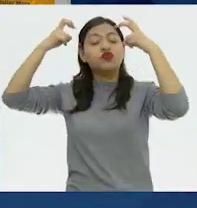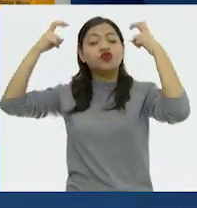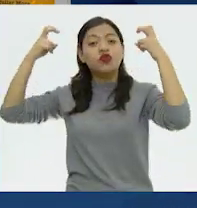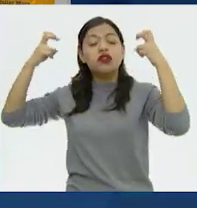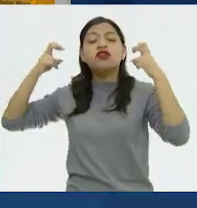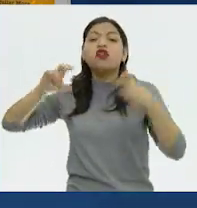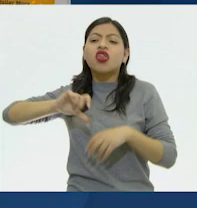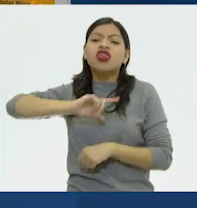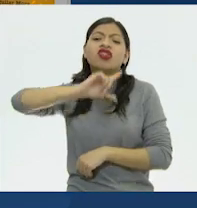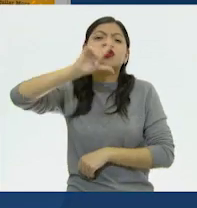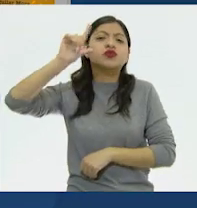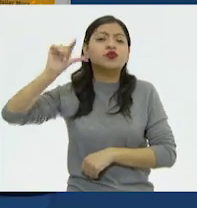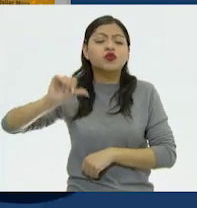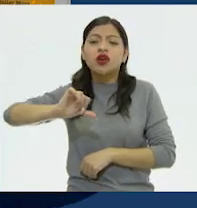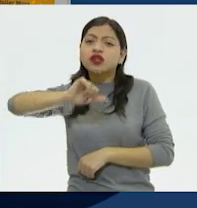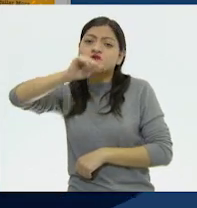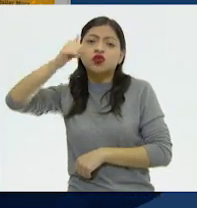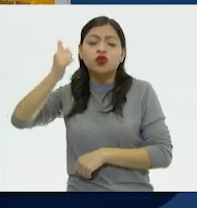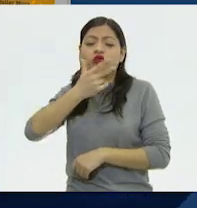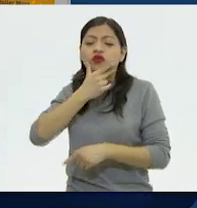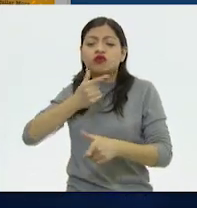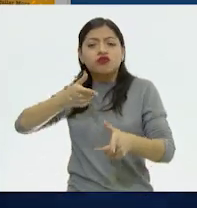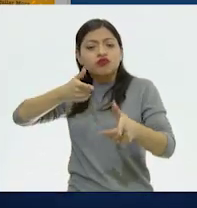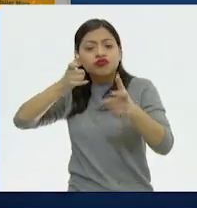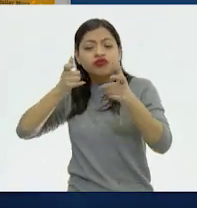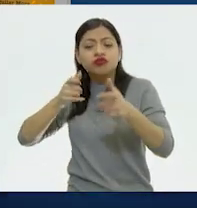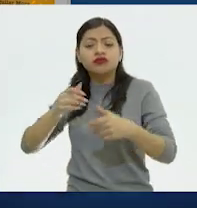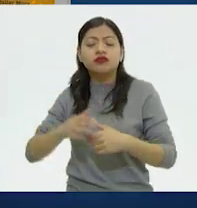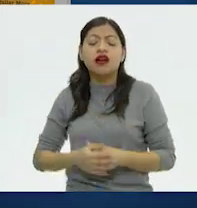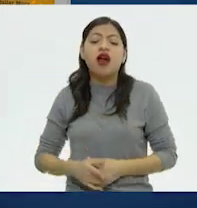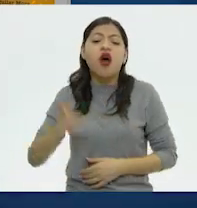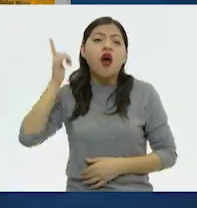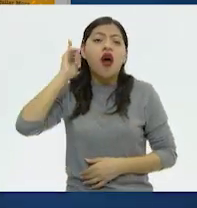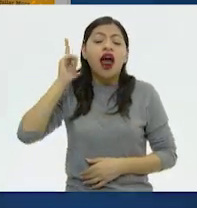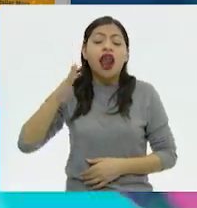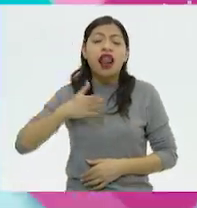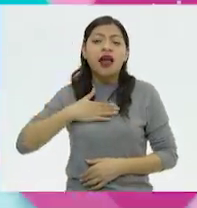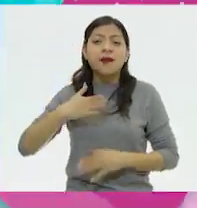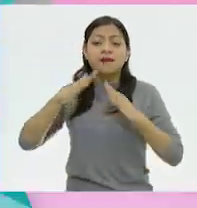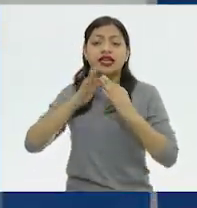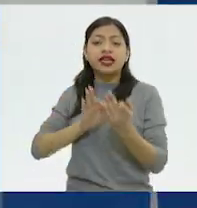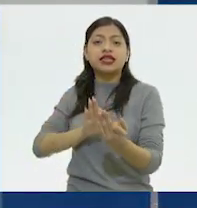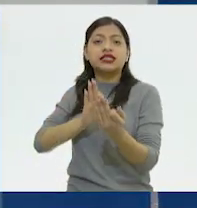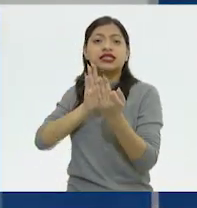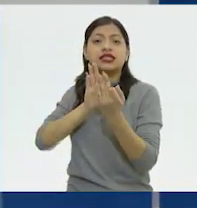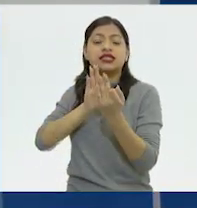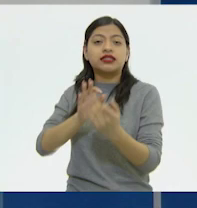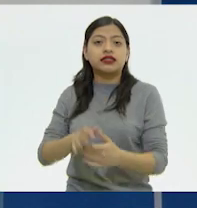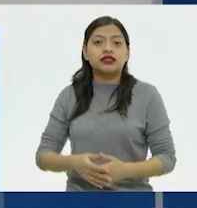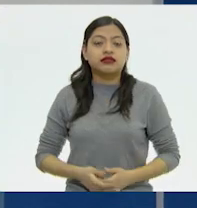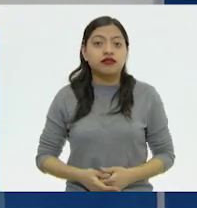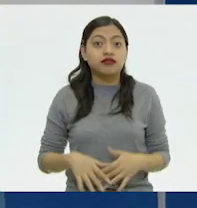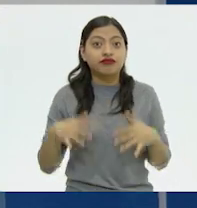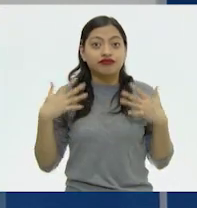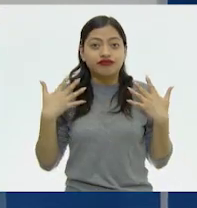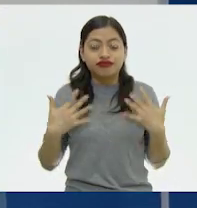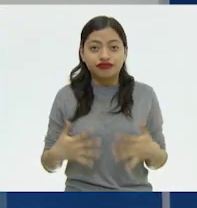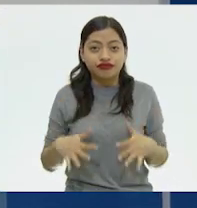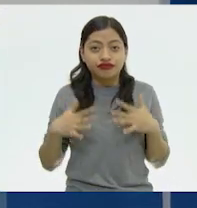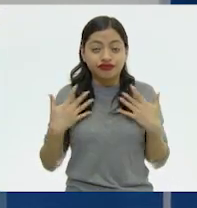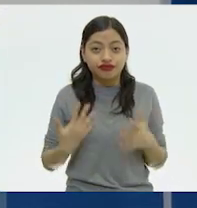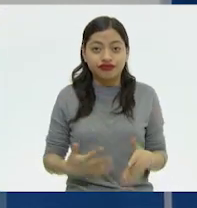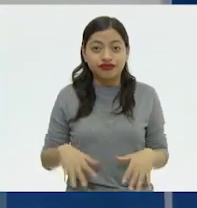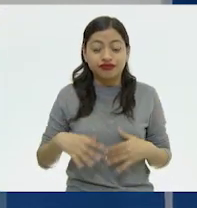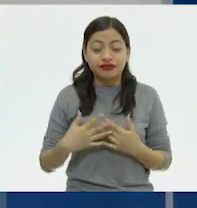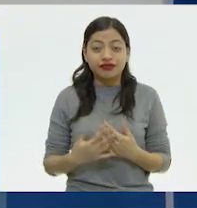fusilarían otro y deseando que fuera junto a mi casa. Qué imagen tan fuerte la que nos acaban